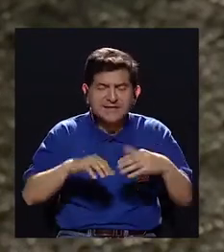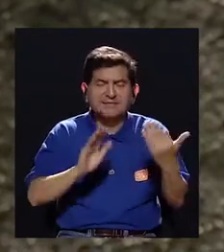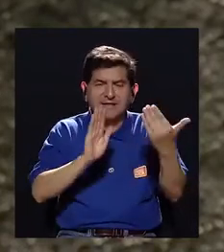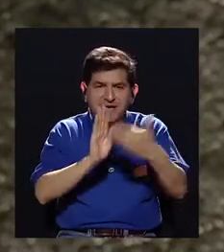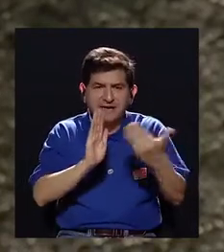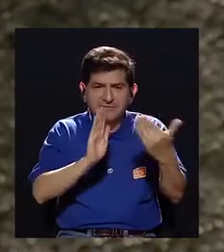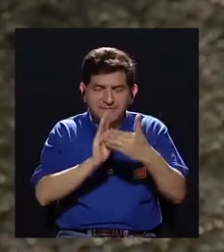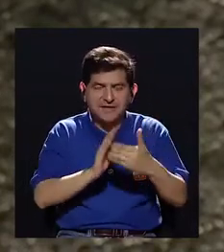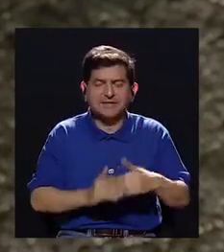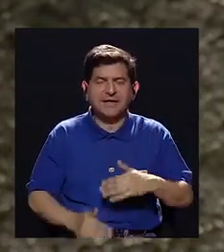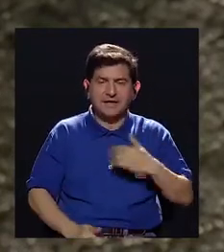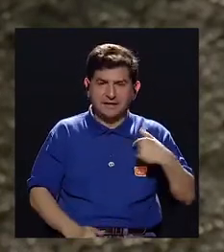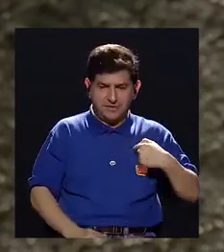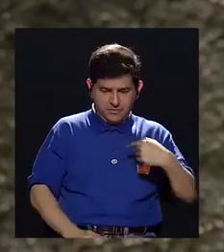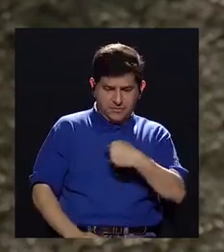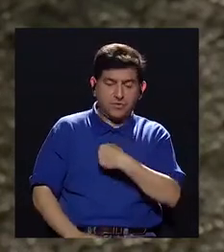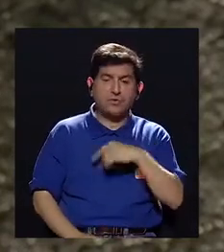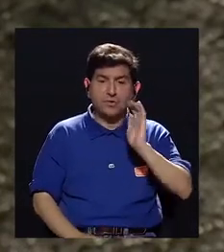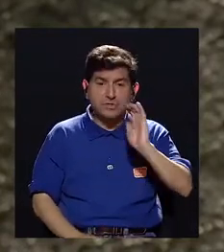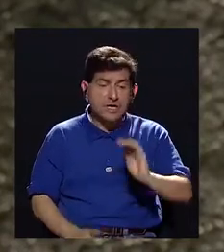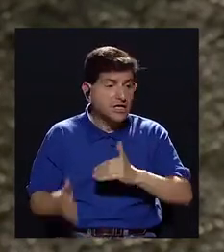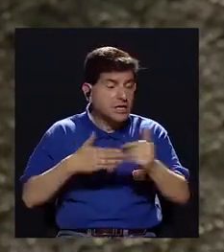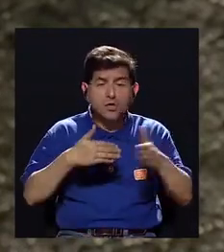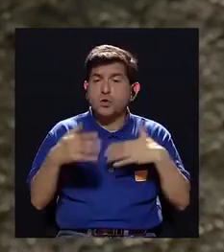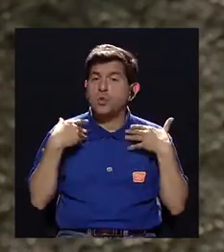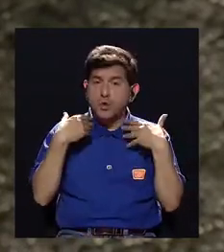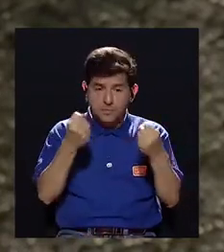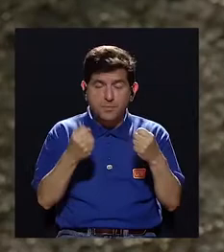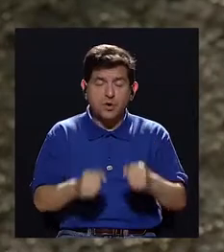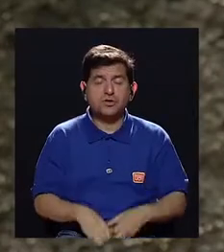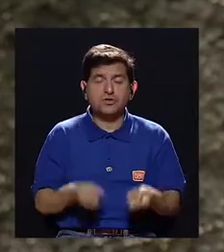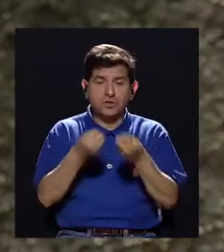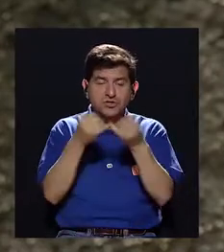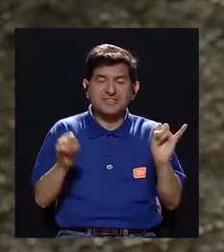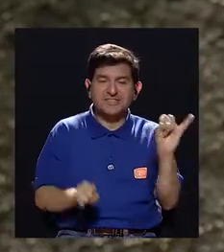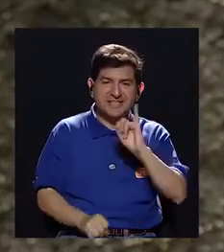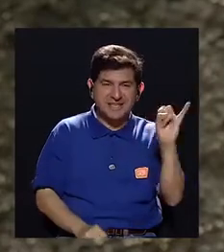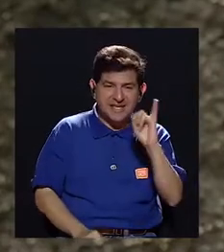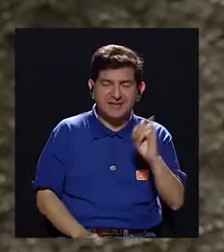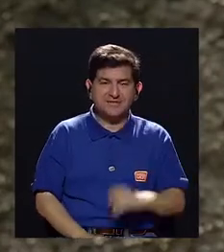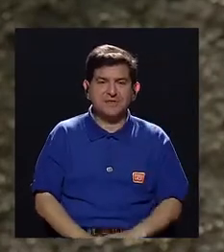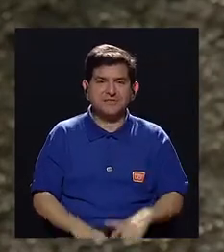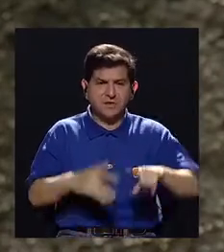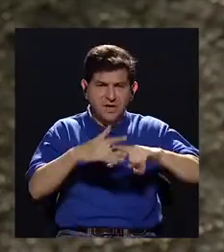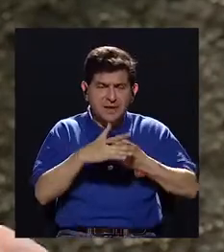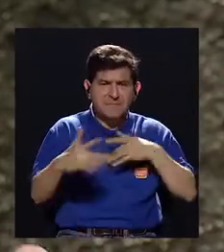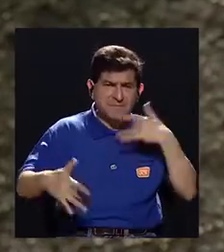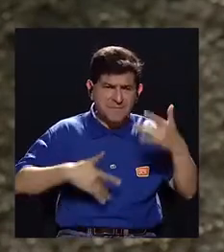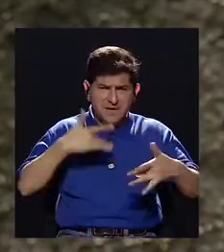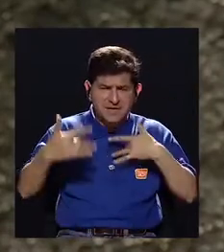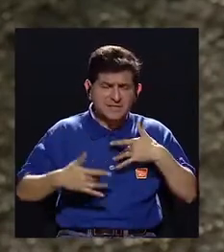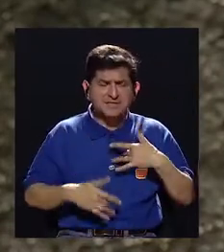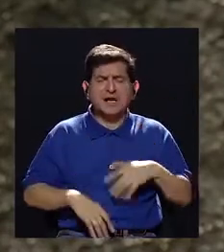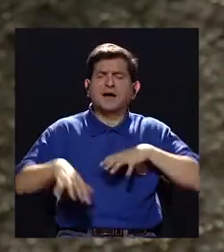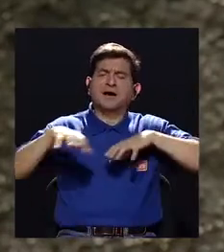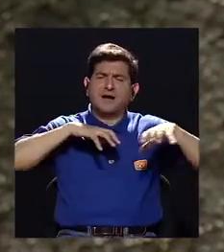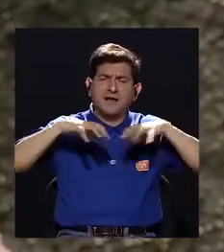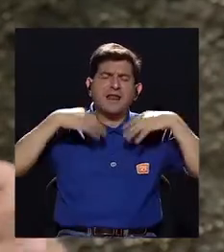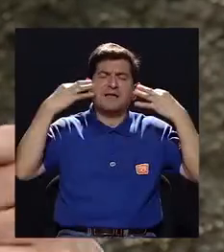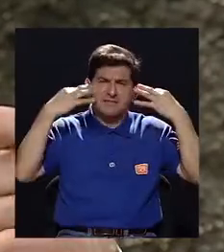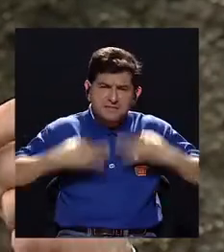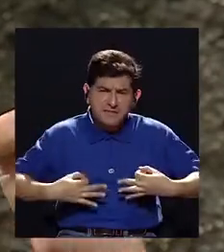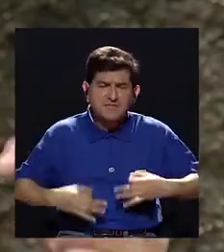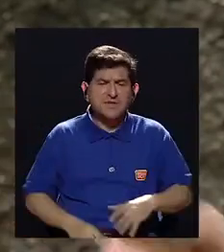ver con que si el niño, aún estando sano, fuera de infecciones respiratorias, etc., empieza a tener síntomas con el